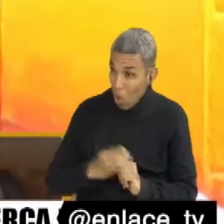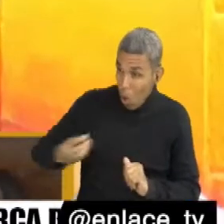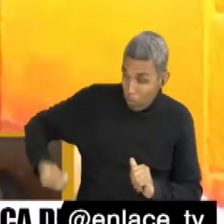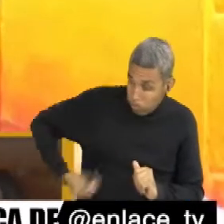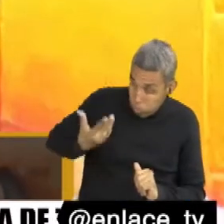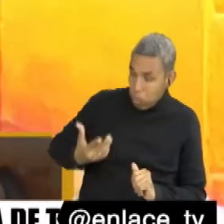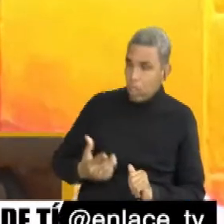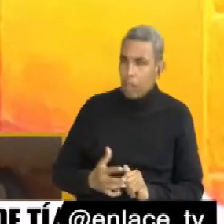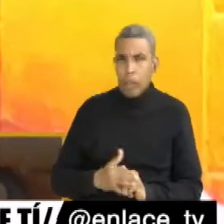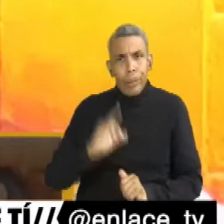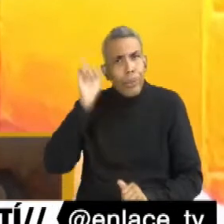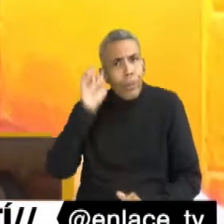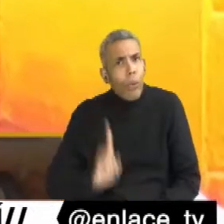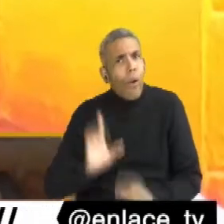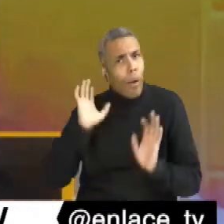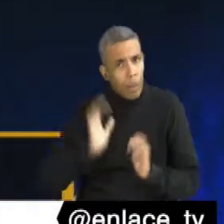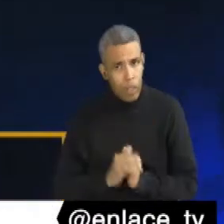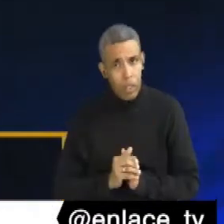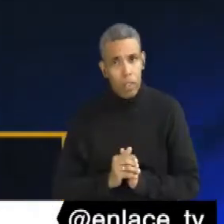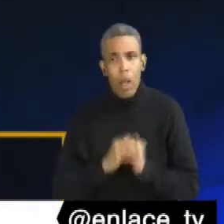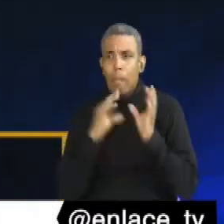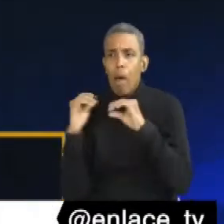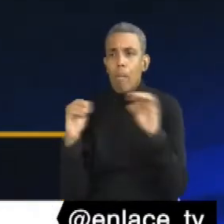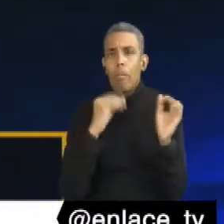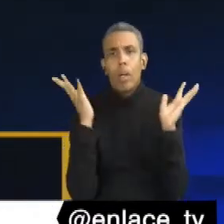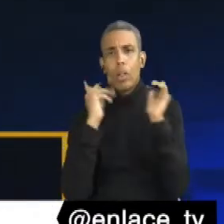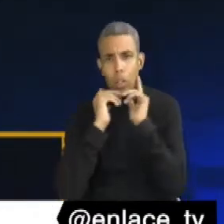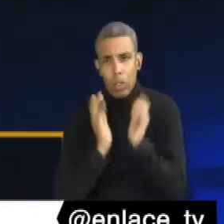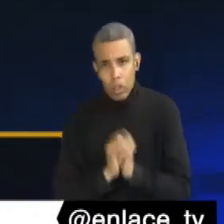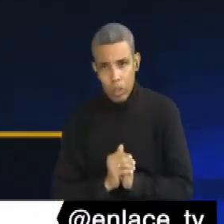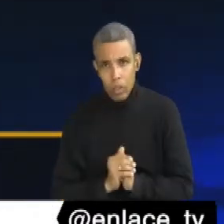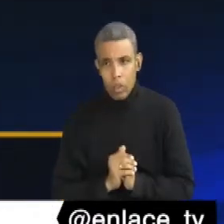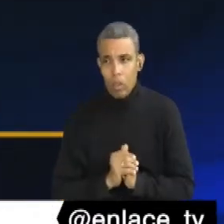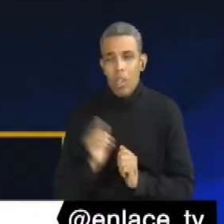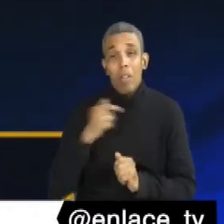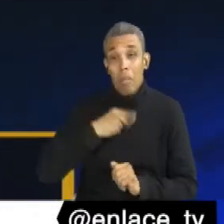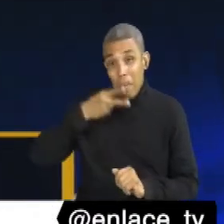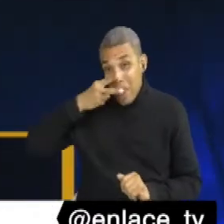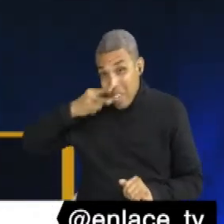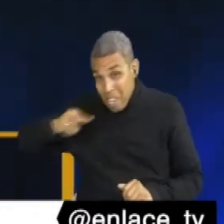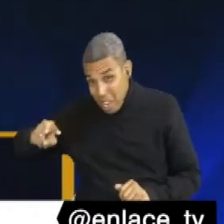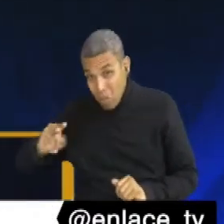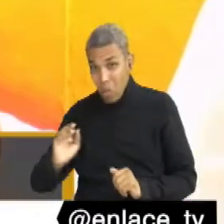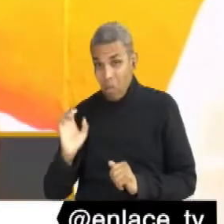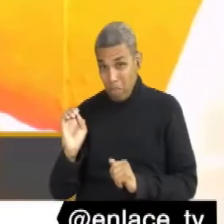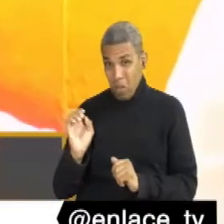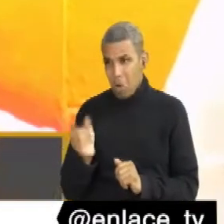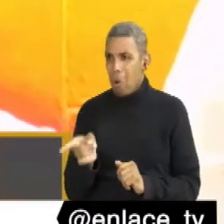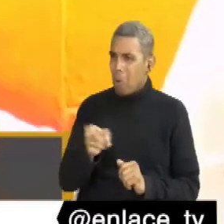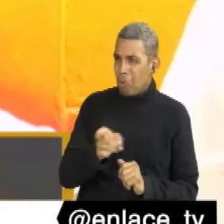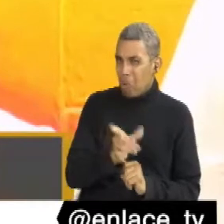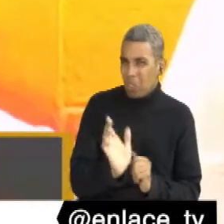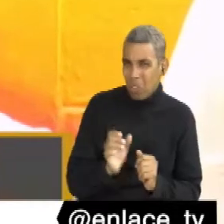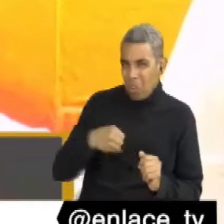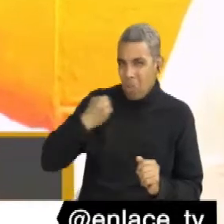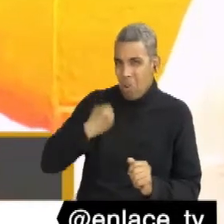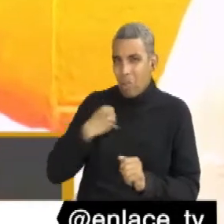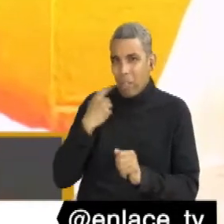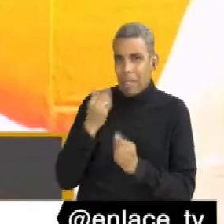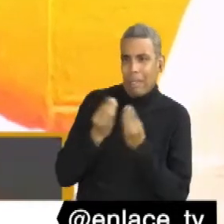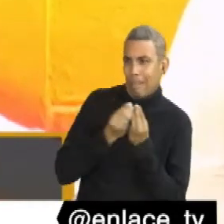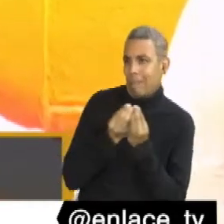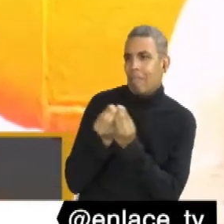a la familia del otro soldado de los hechos acontecidos. Fueron trasladados al hospital universitario de Bucaramanga y hasta el día de